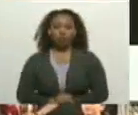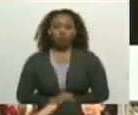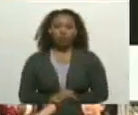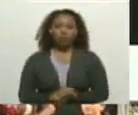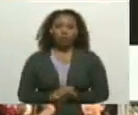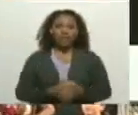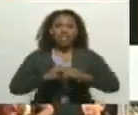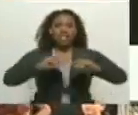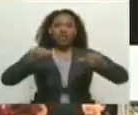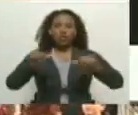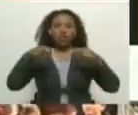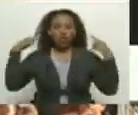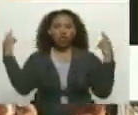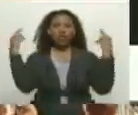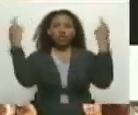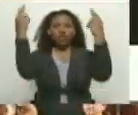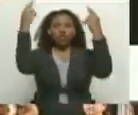Territorio invicto.